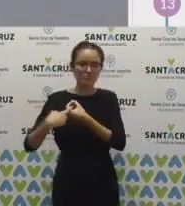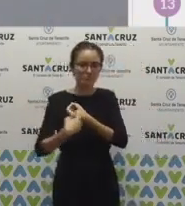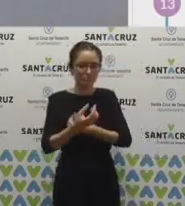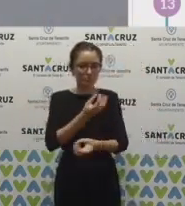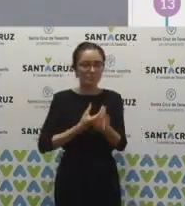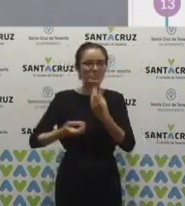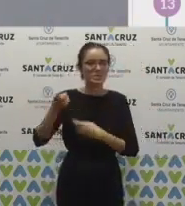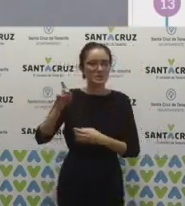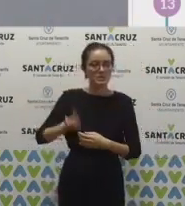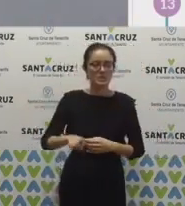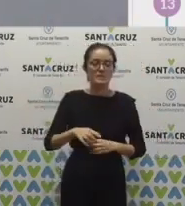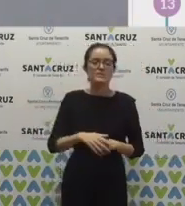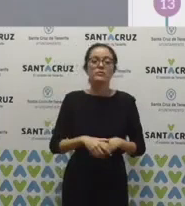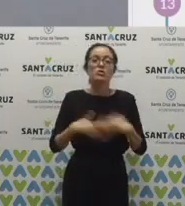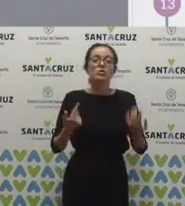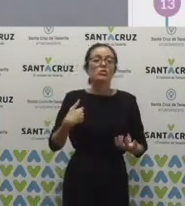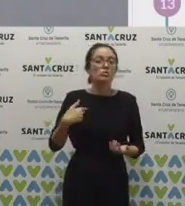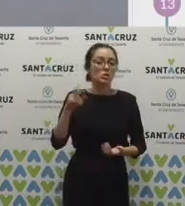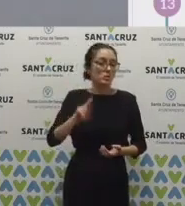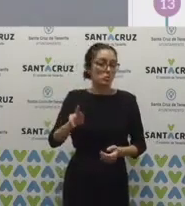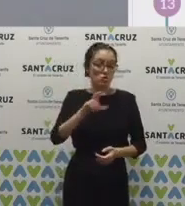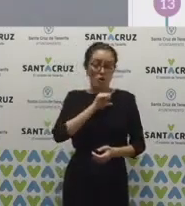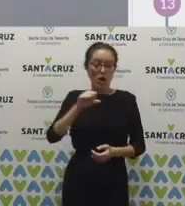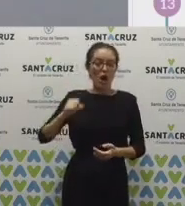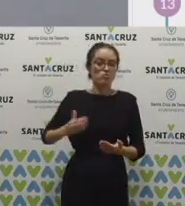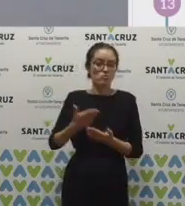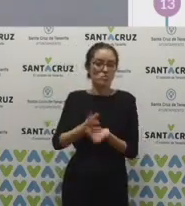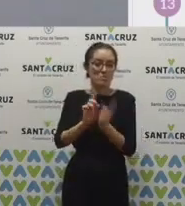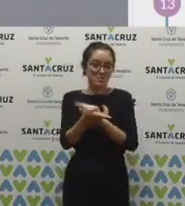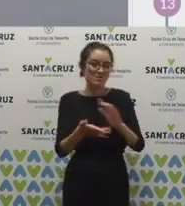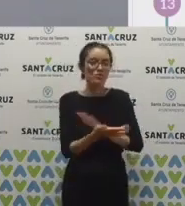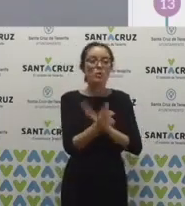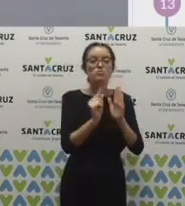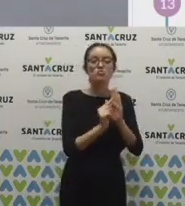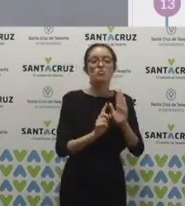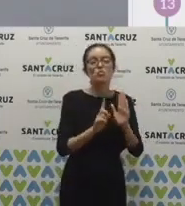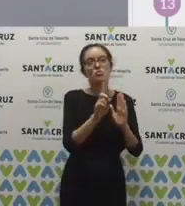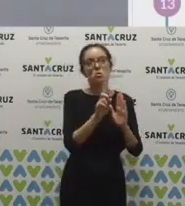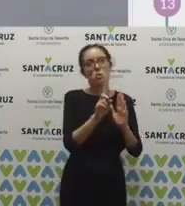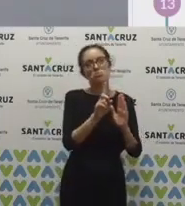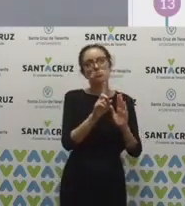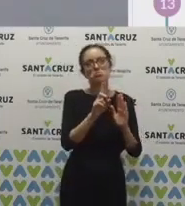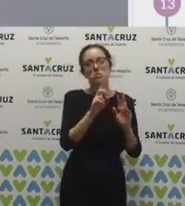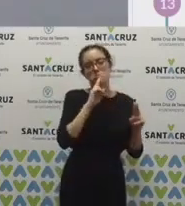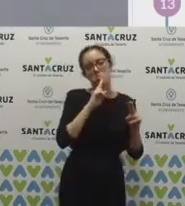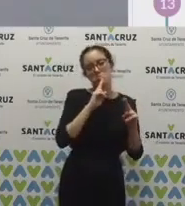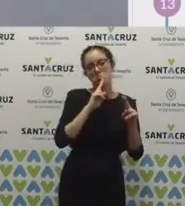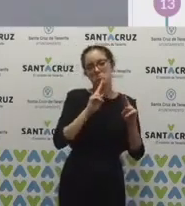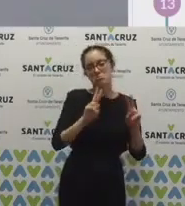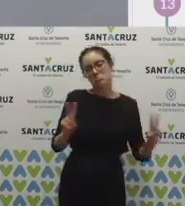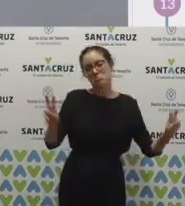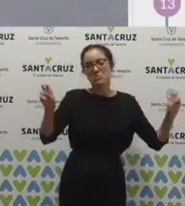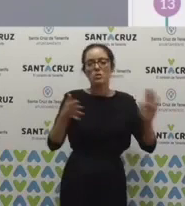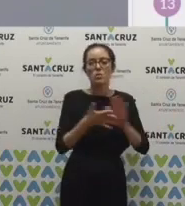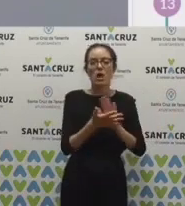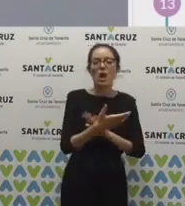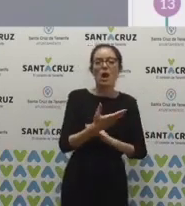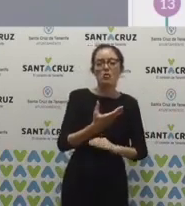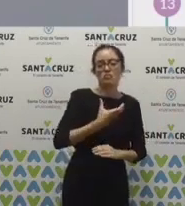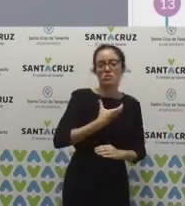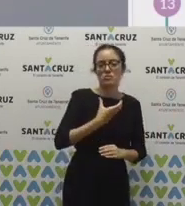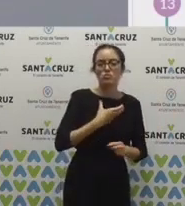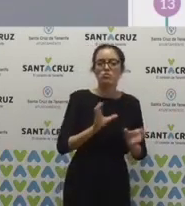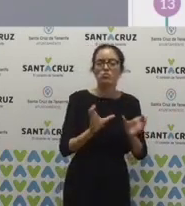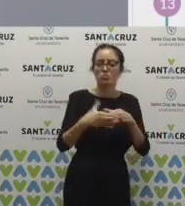y por tanto insisto me auto miento el punto 1 sería algo así como que el ayuntamiento constituya un grupo de trabajo